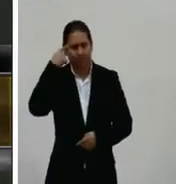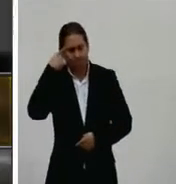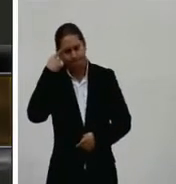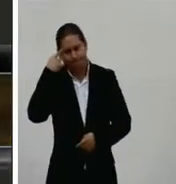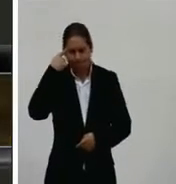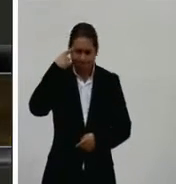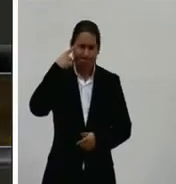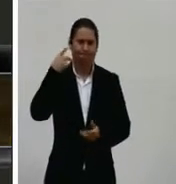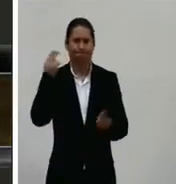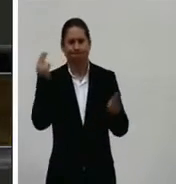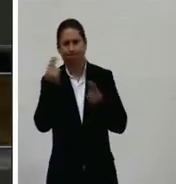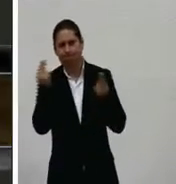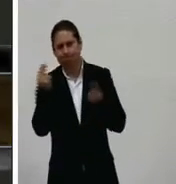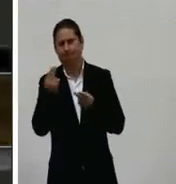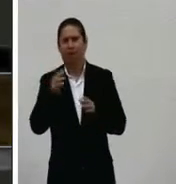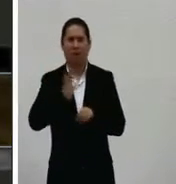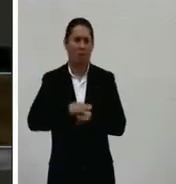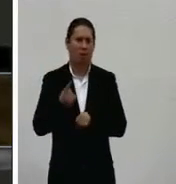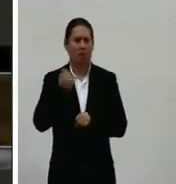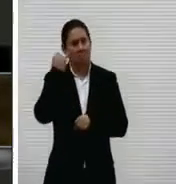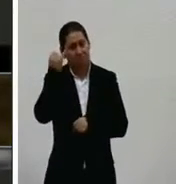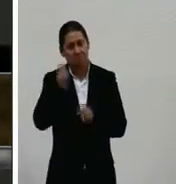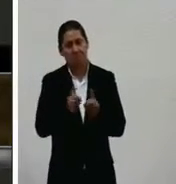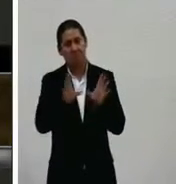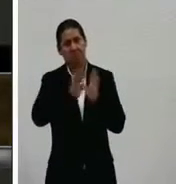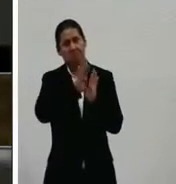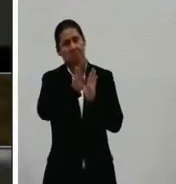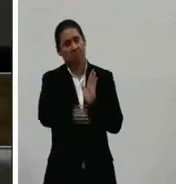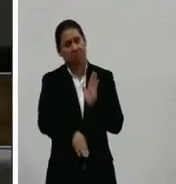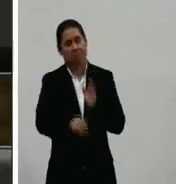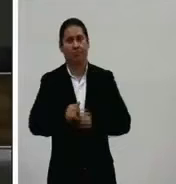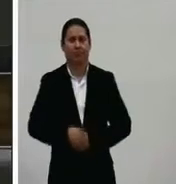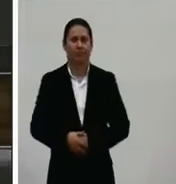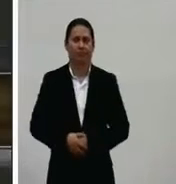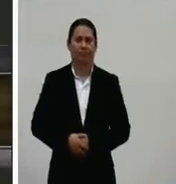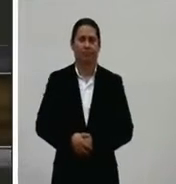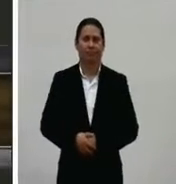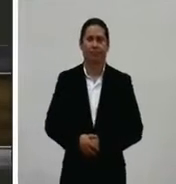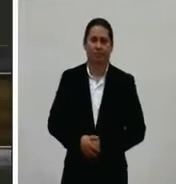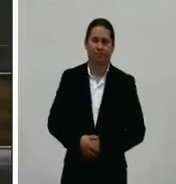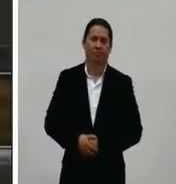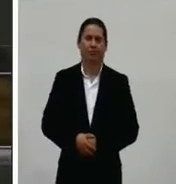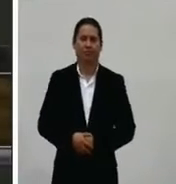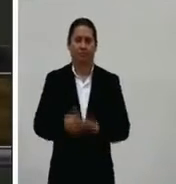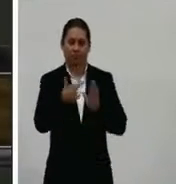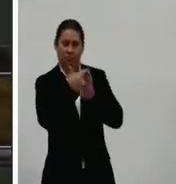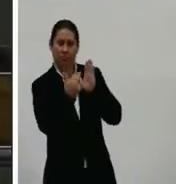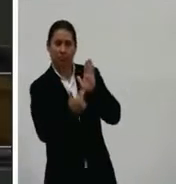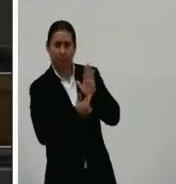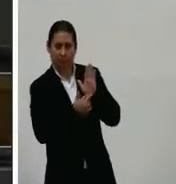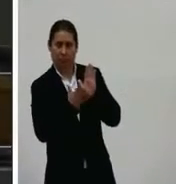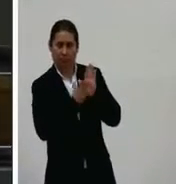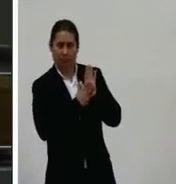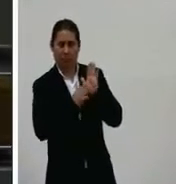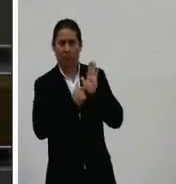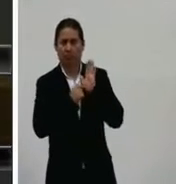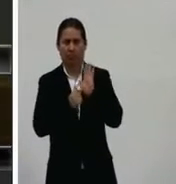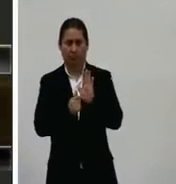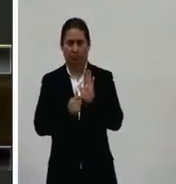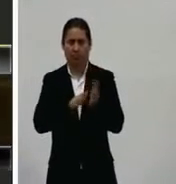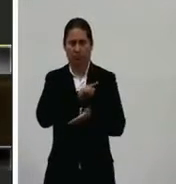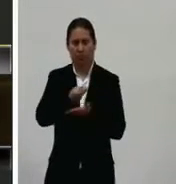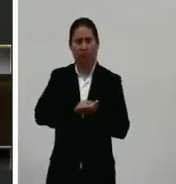una necesidad ante la pérdida de un familiar. En el marco de la actualización legislativa, el